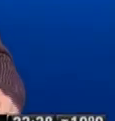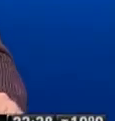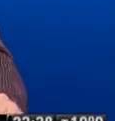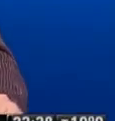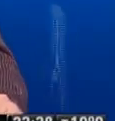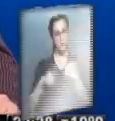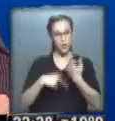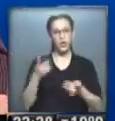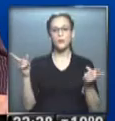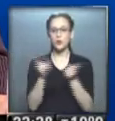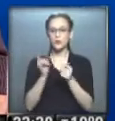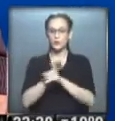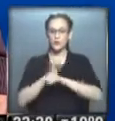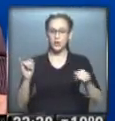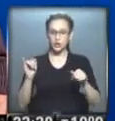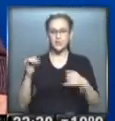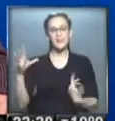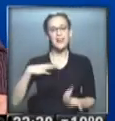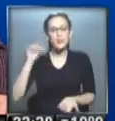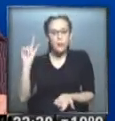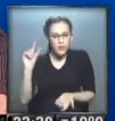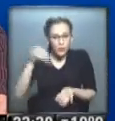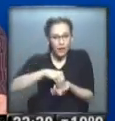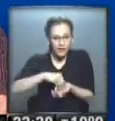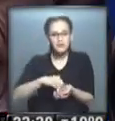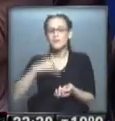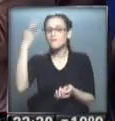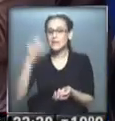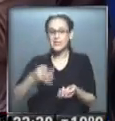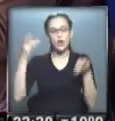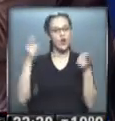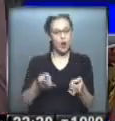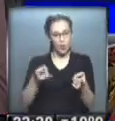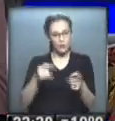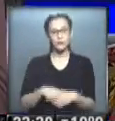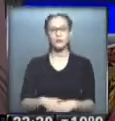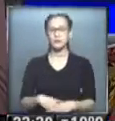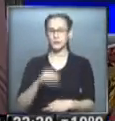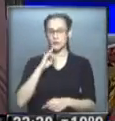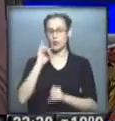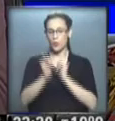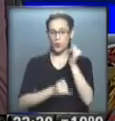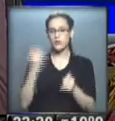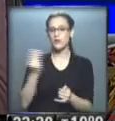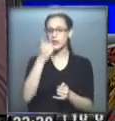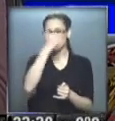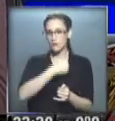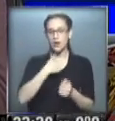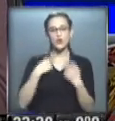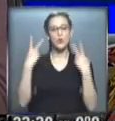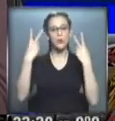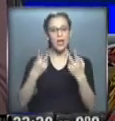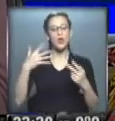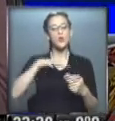Seguimos haciendo el resumen de noticias, nos queda un poco más y sobre todo nos queda rock. Exacto, porque te cuento que este fin de semana estuve en la provincia de Santa